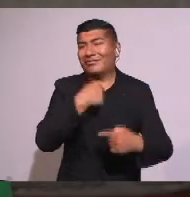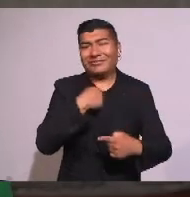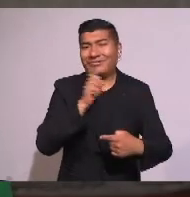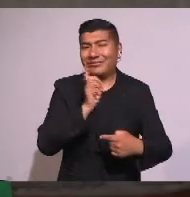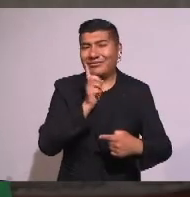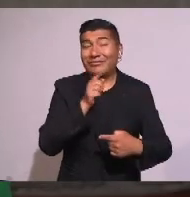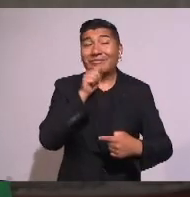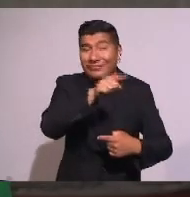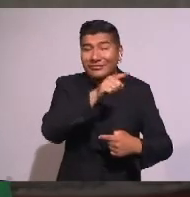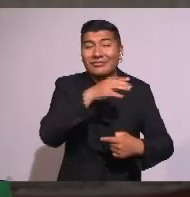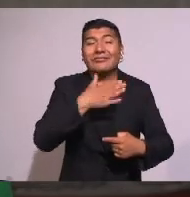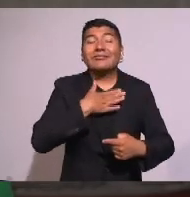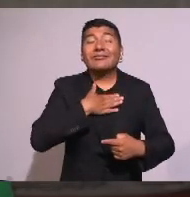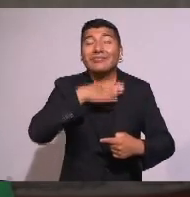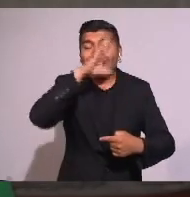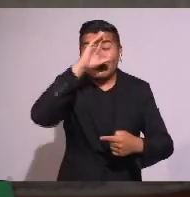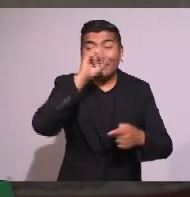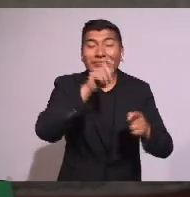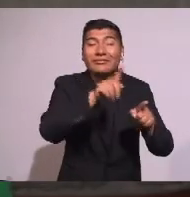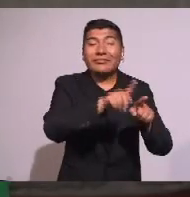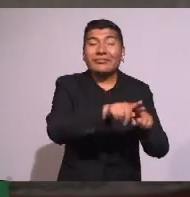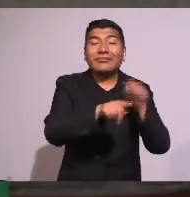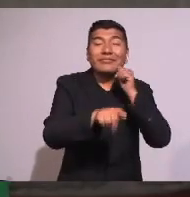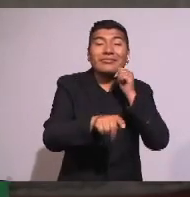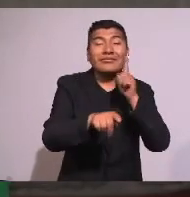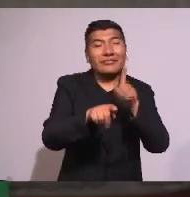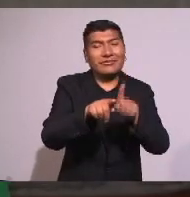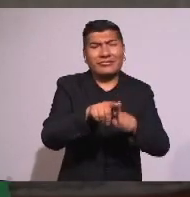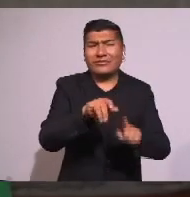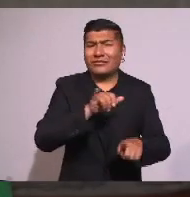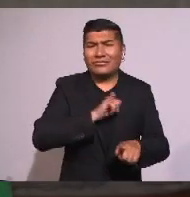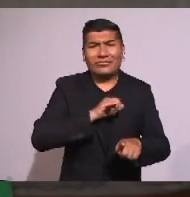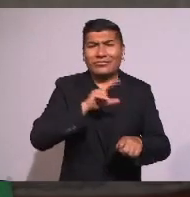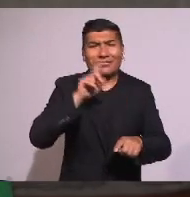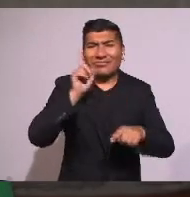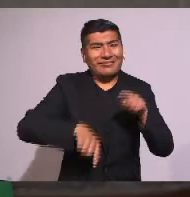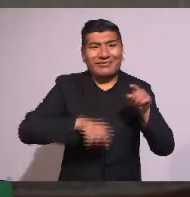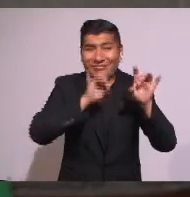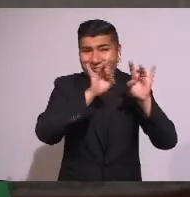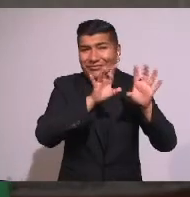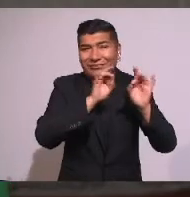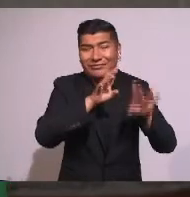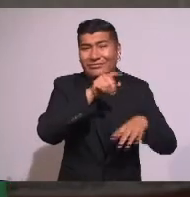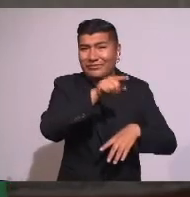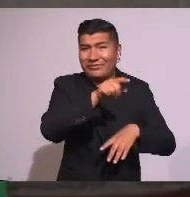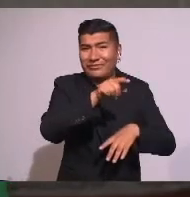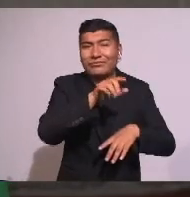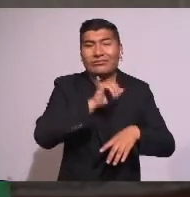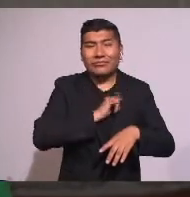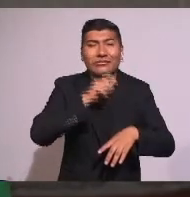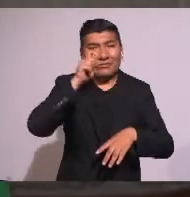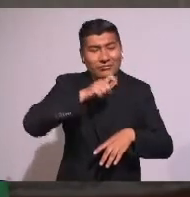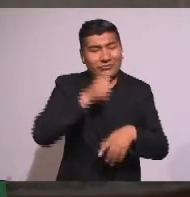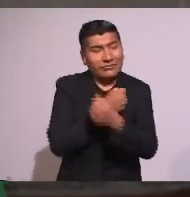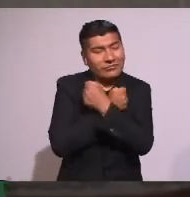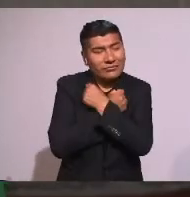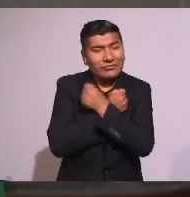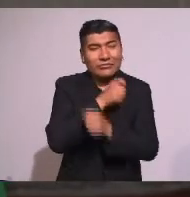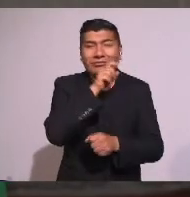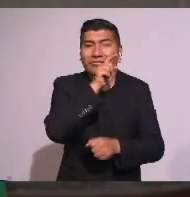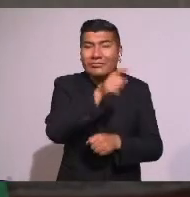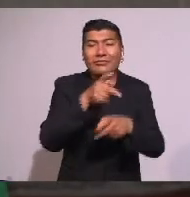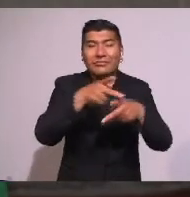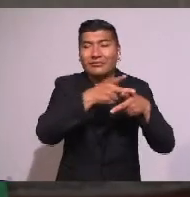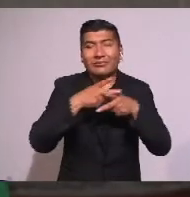es mi hermano. Y no tengo que odiarle, sino tengo que amarle, cuidarle